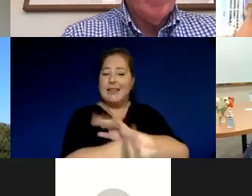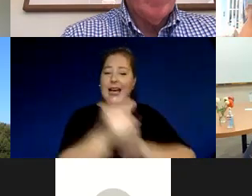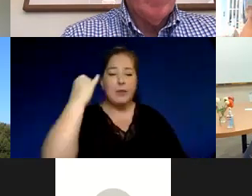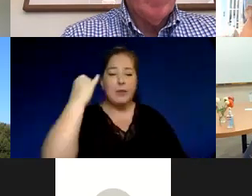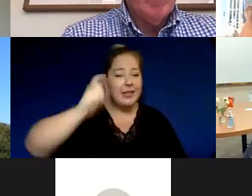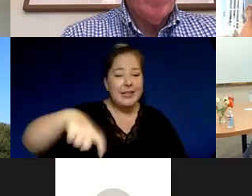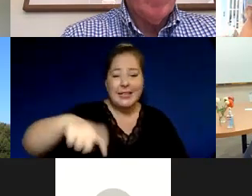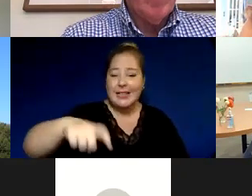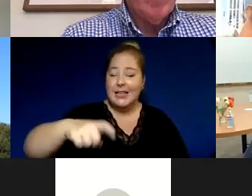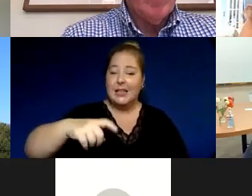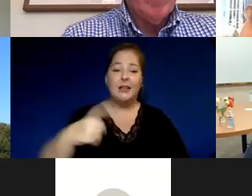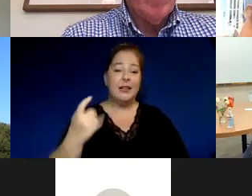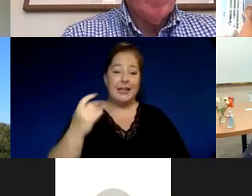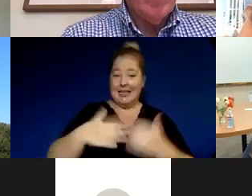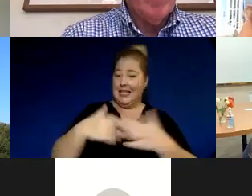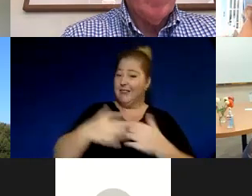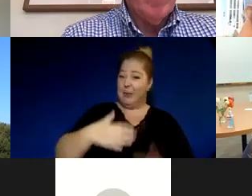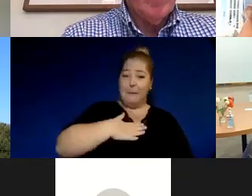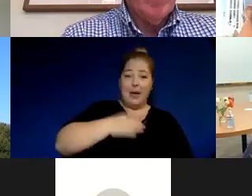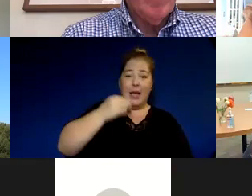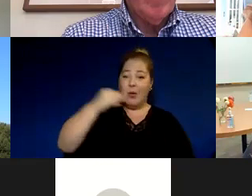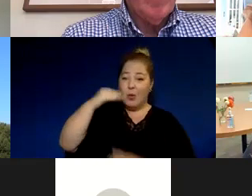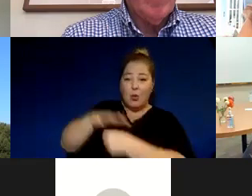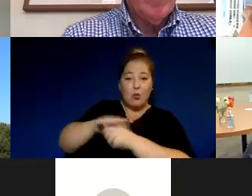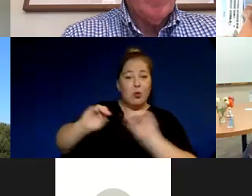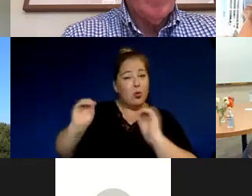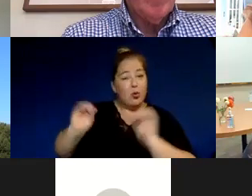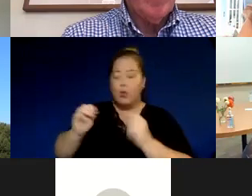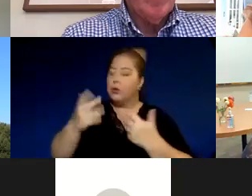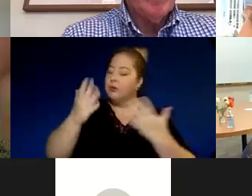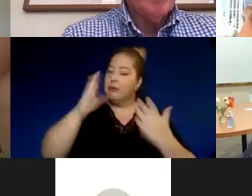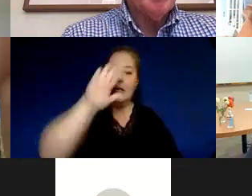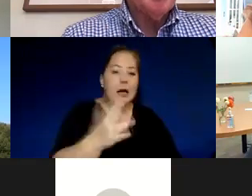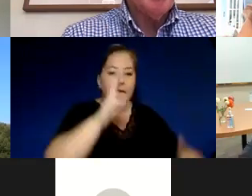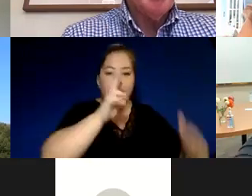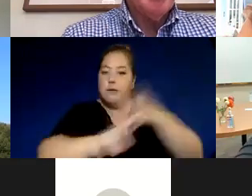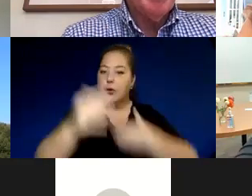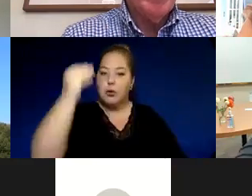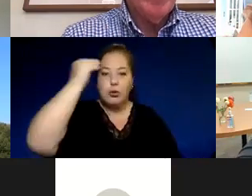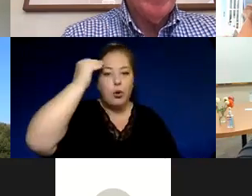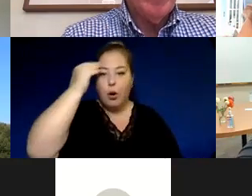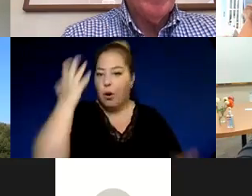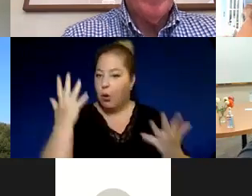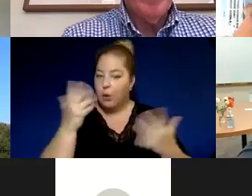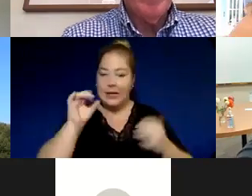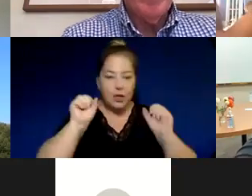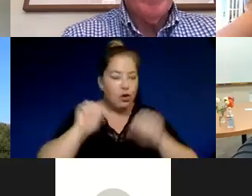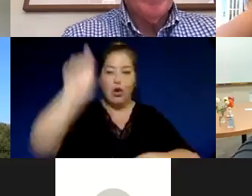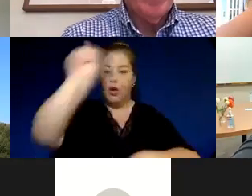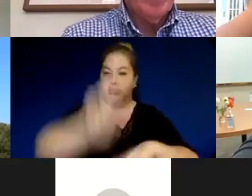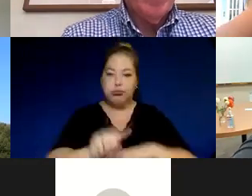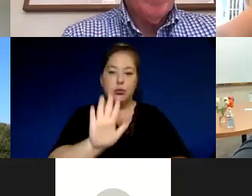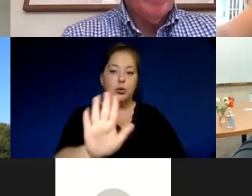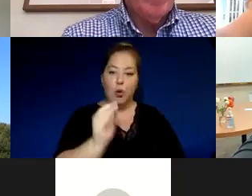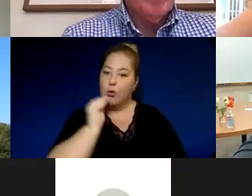redes sociales, vía el sistema Nixon, en SOCO Alert. De nuevo, estar consciente de lo que está pasando.